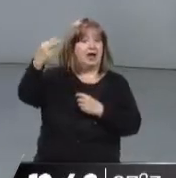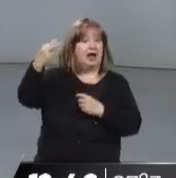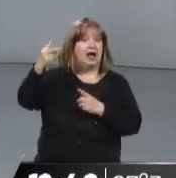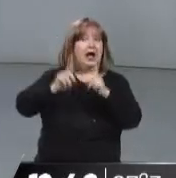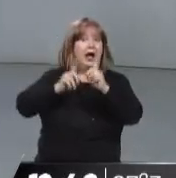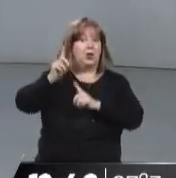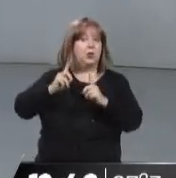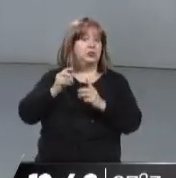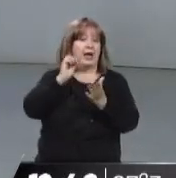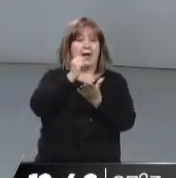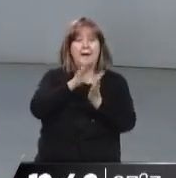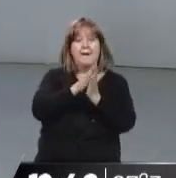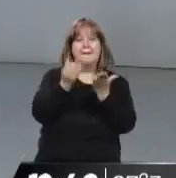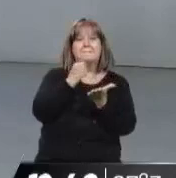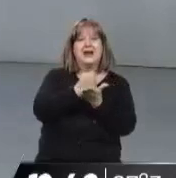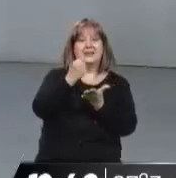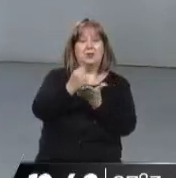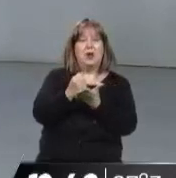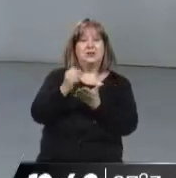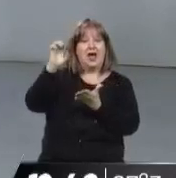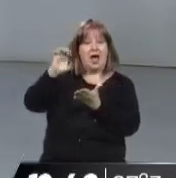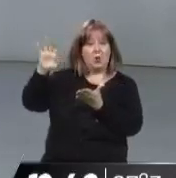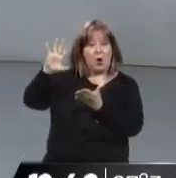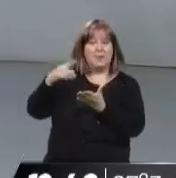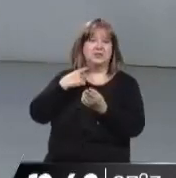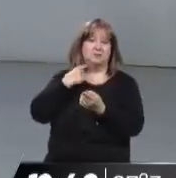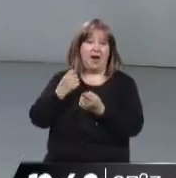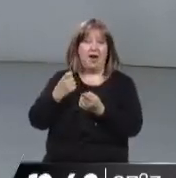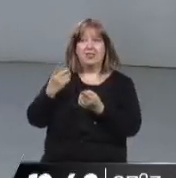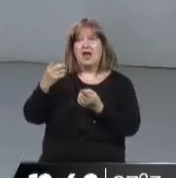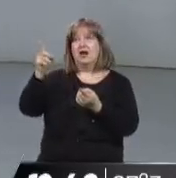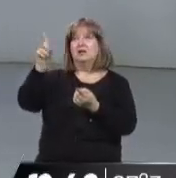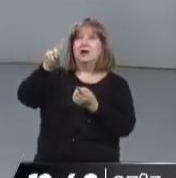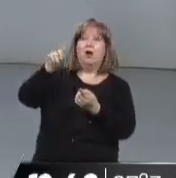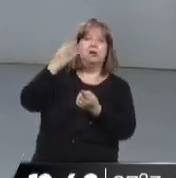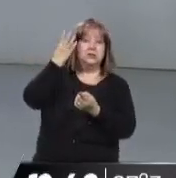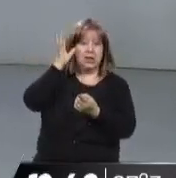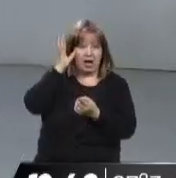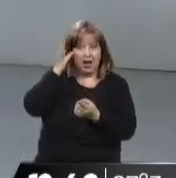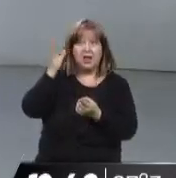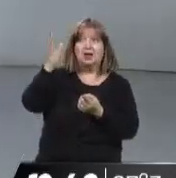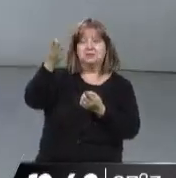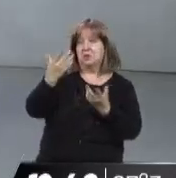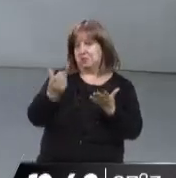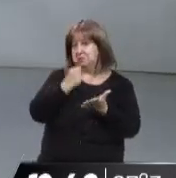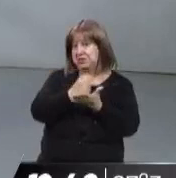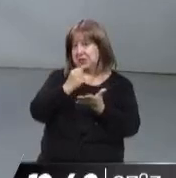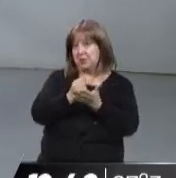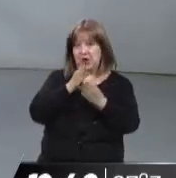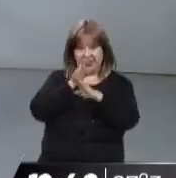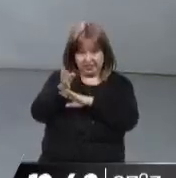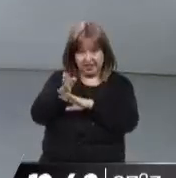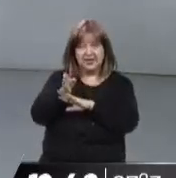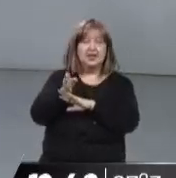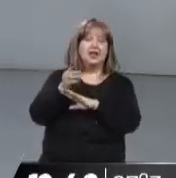ya el pasaporte europeo, ya sea español o mayoritariamente el italiano. Entonces esas, bueno, obviamente no entran en